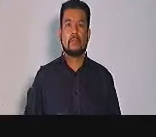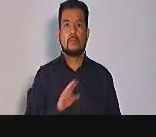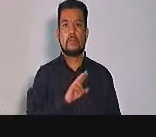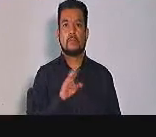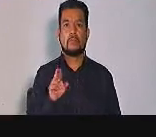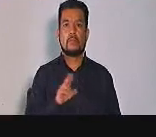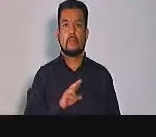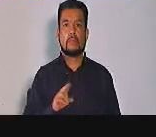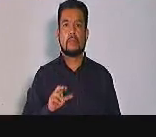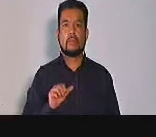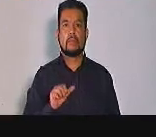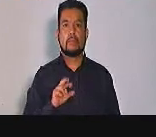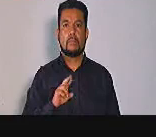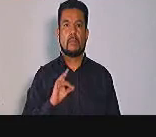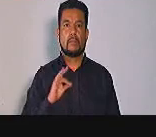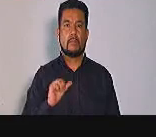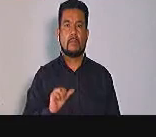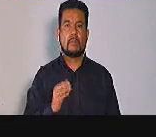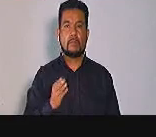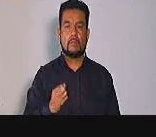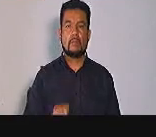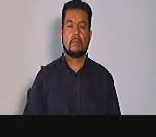Sarta López Ricardo Augusto.